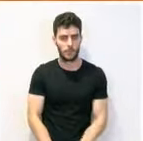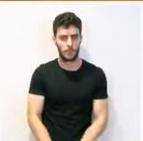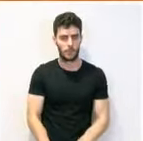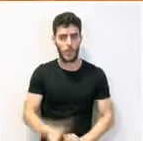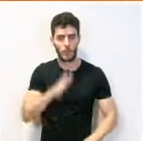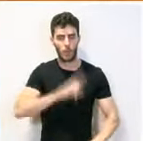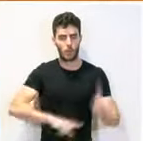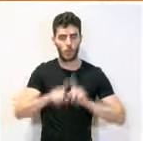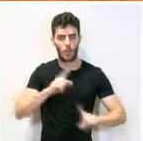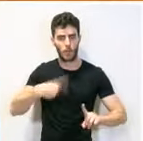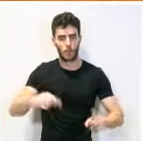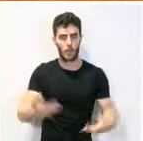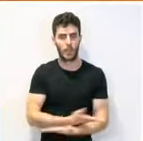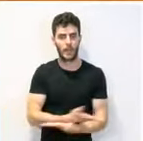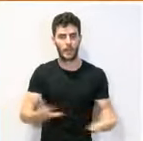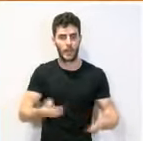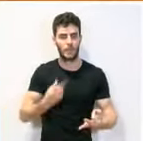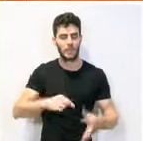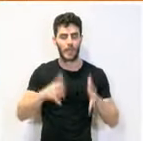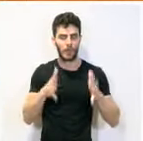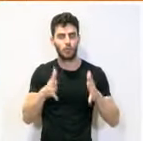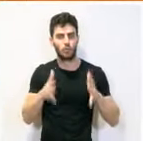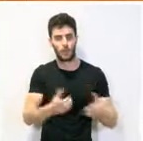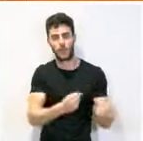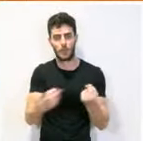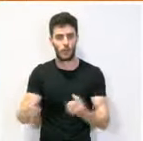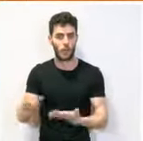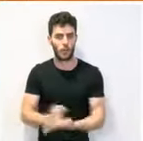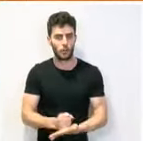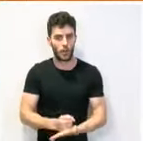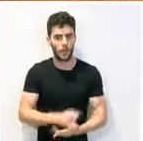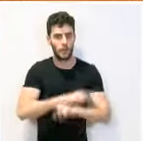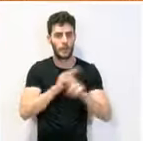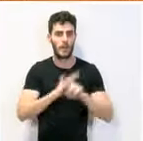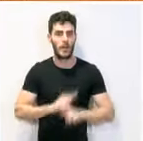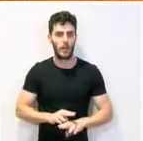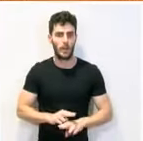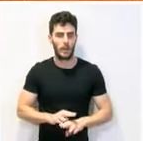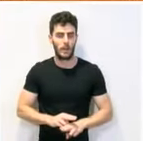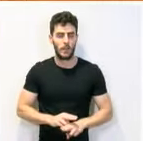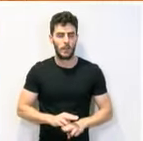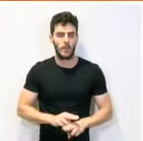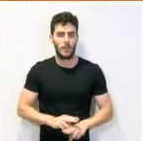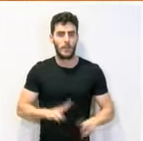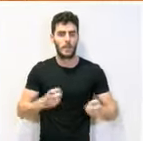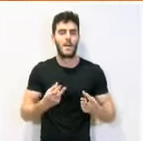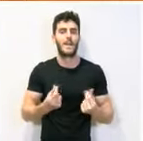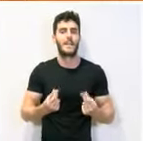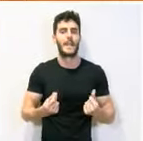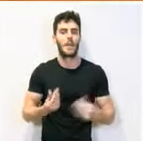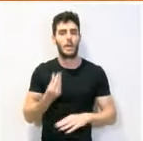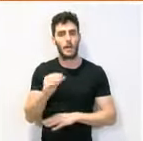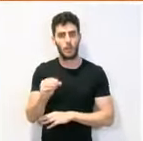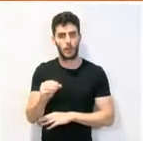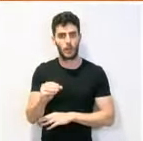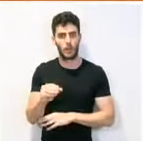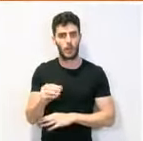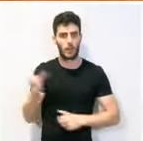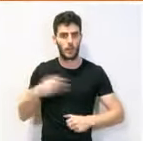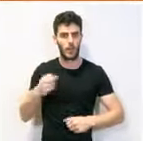problema es que hay que garantizar, y así lo recomiendan todas las instituciones internacionales, que el dinero, el importe de los